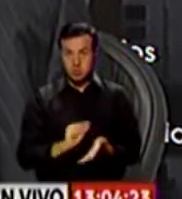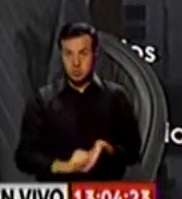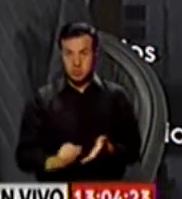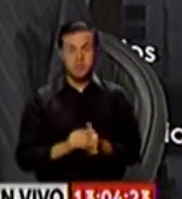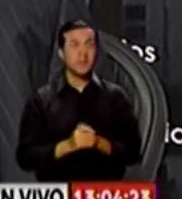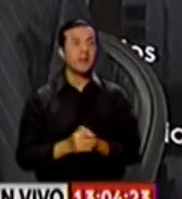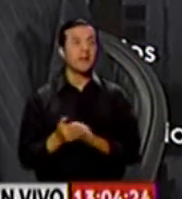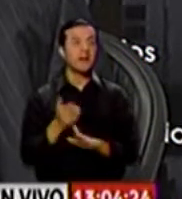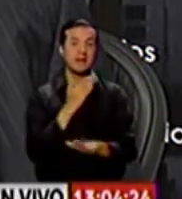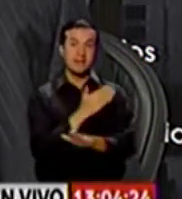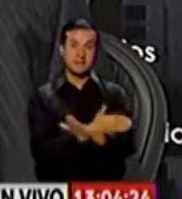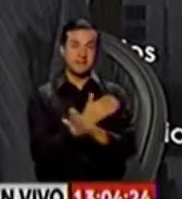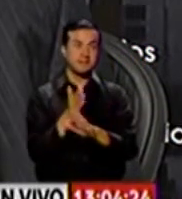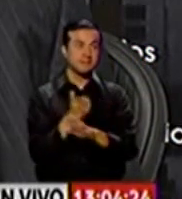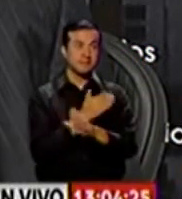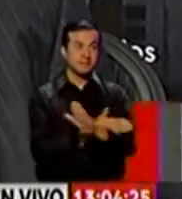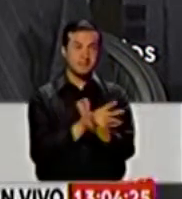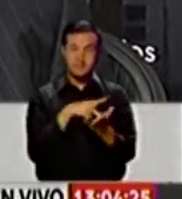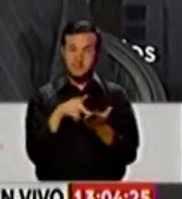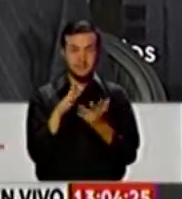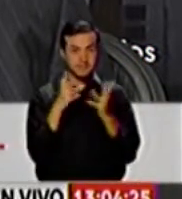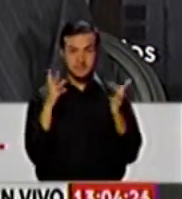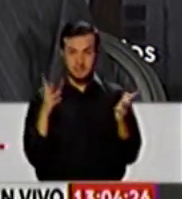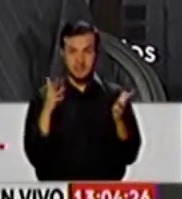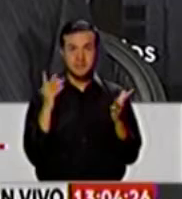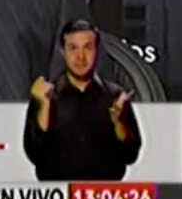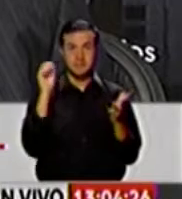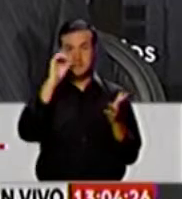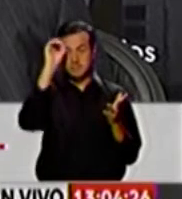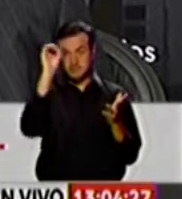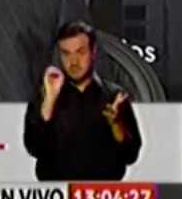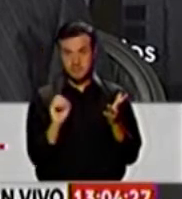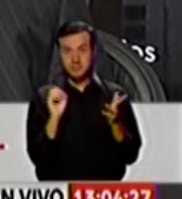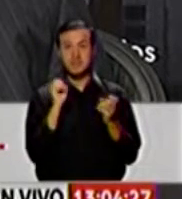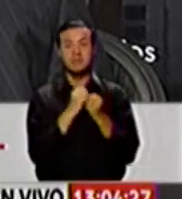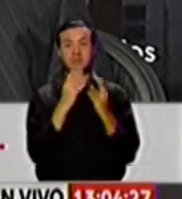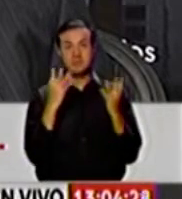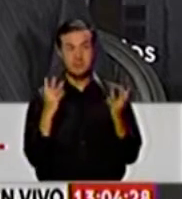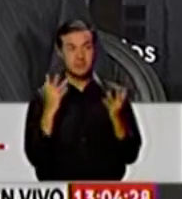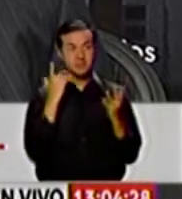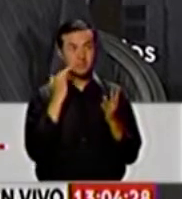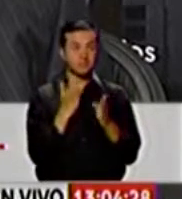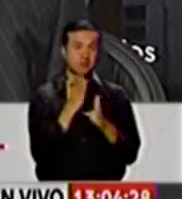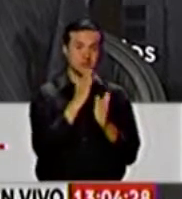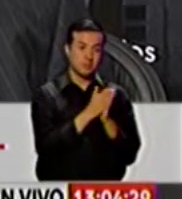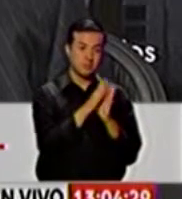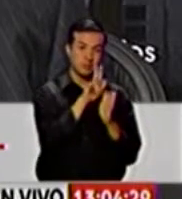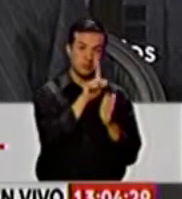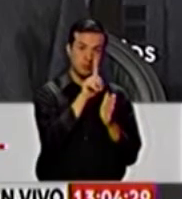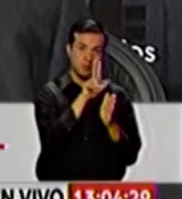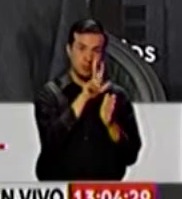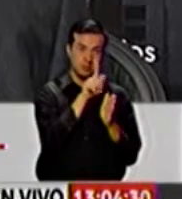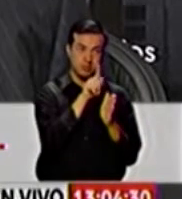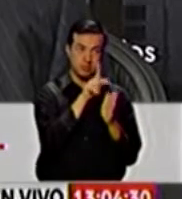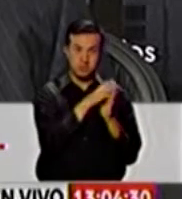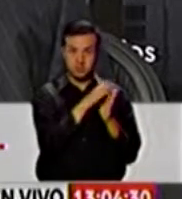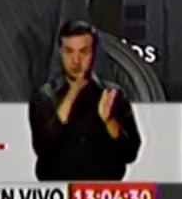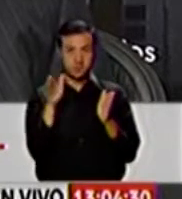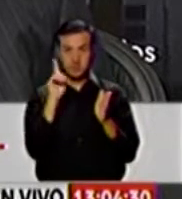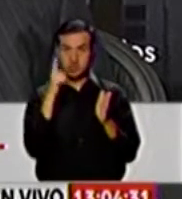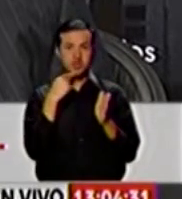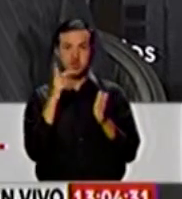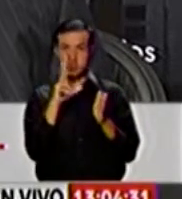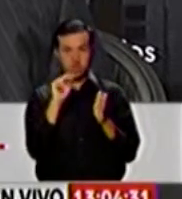Se cobraba, si no se pagaba, se cobraba intereses desde el día 31. Ahora dicen,